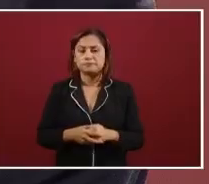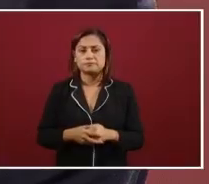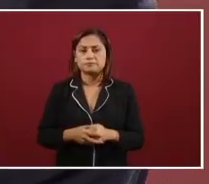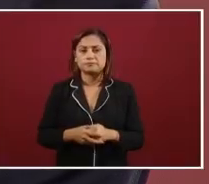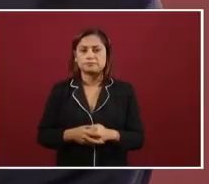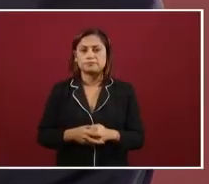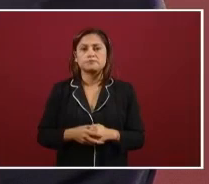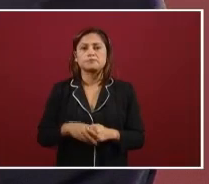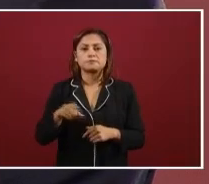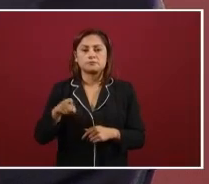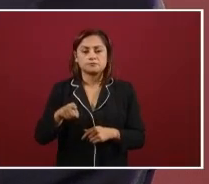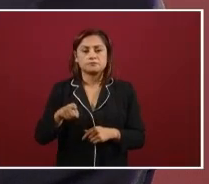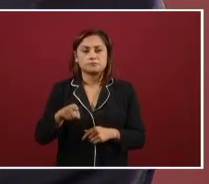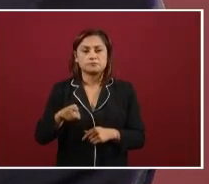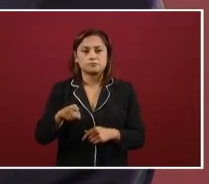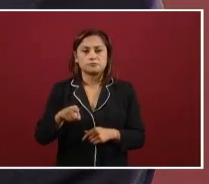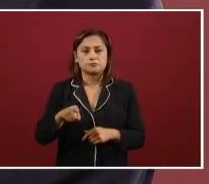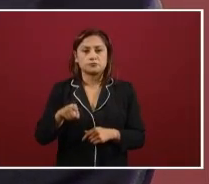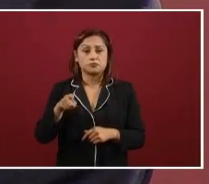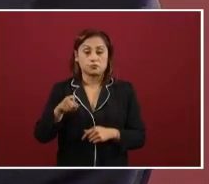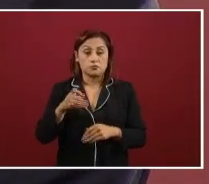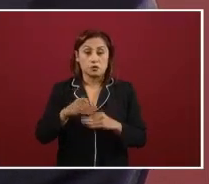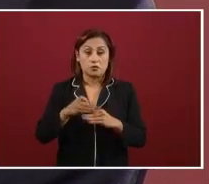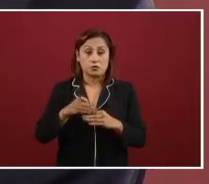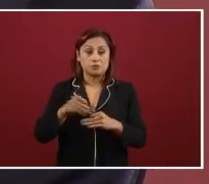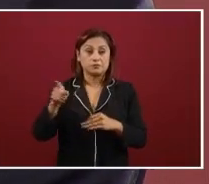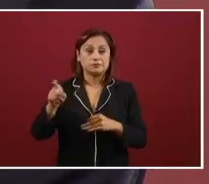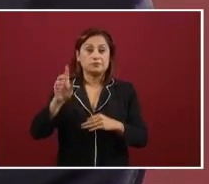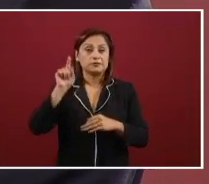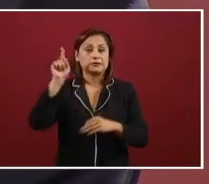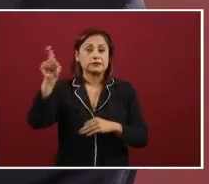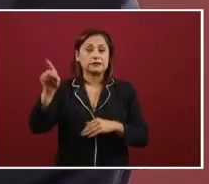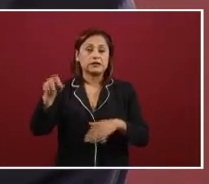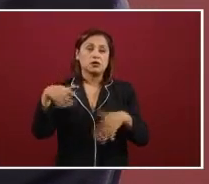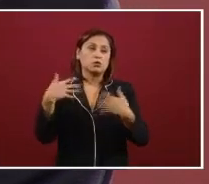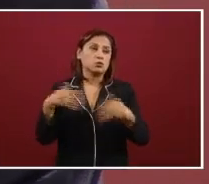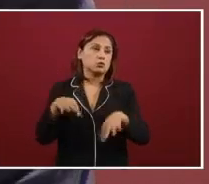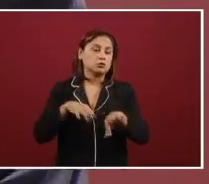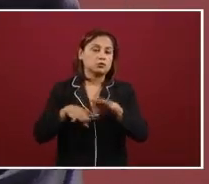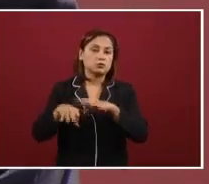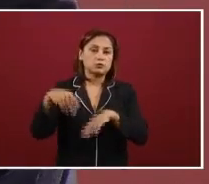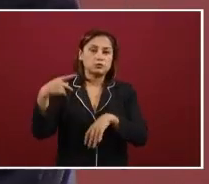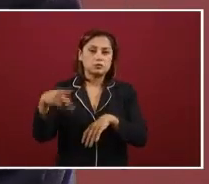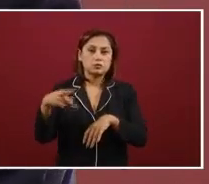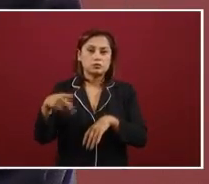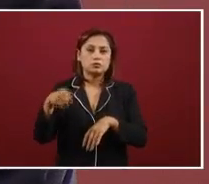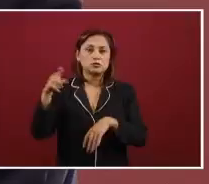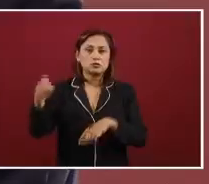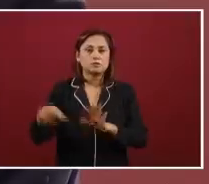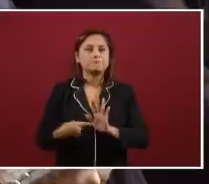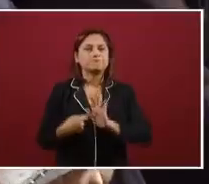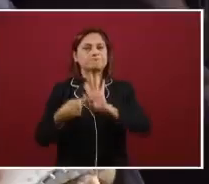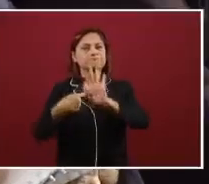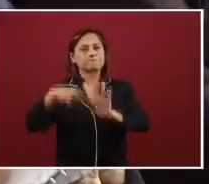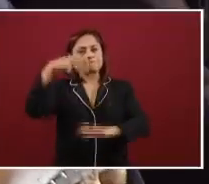deportistas que están haciendo una extraordinaria labor y poniendo en alto el nombre de México.